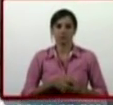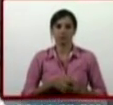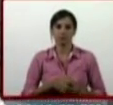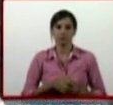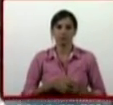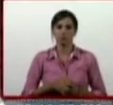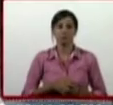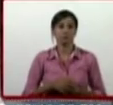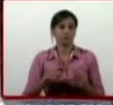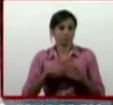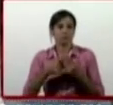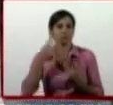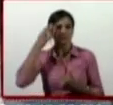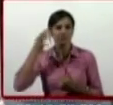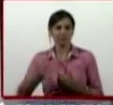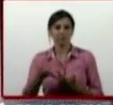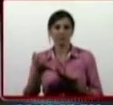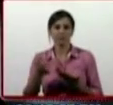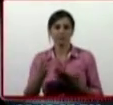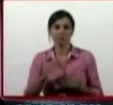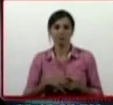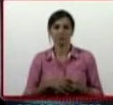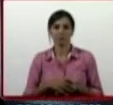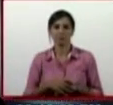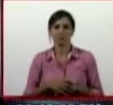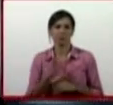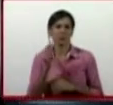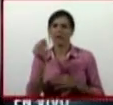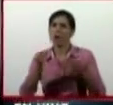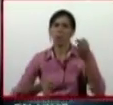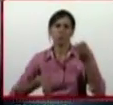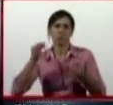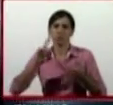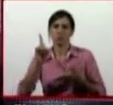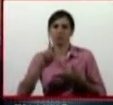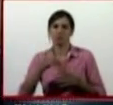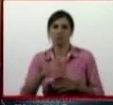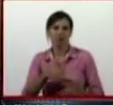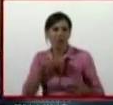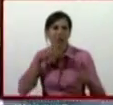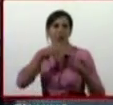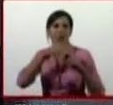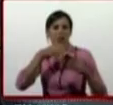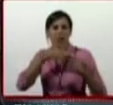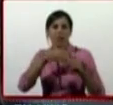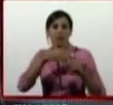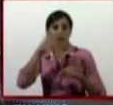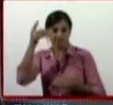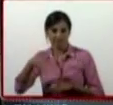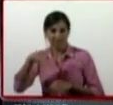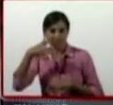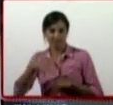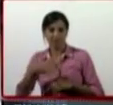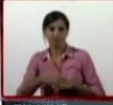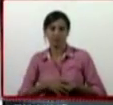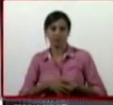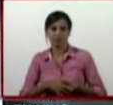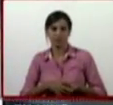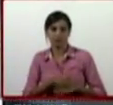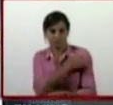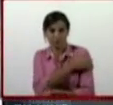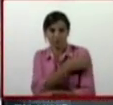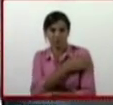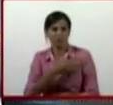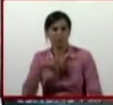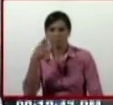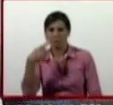Por eso creo que es bien injusto los ataques de la derecha en su politiquería, en